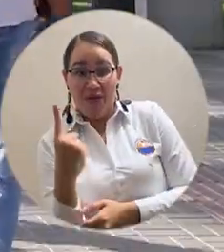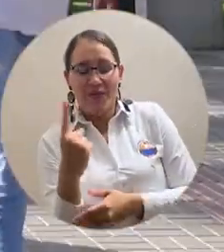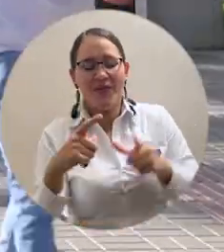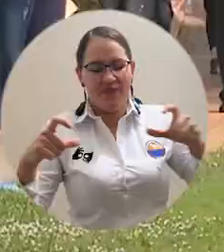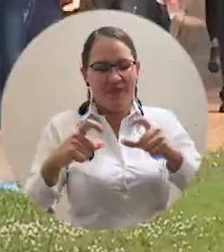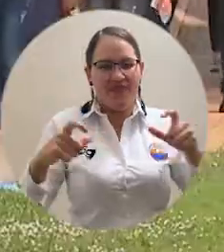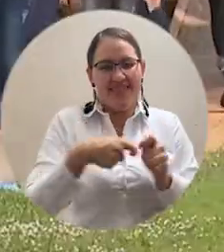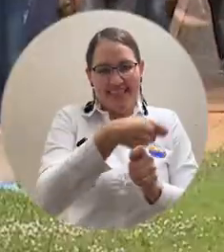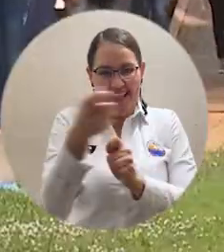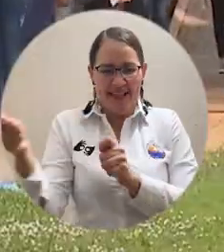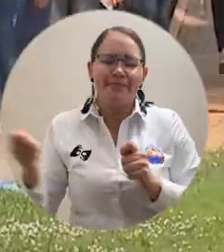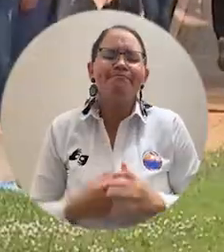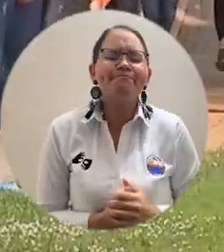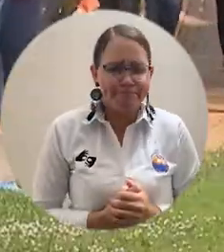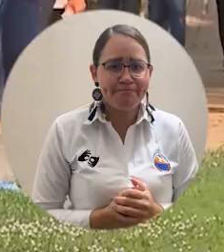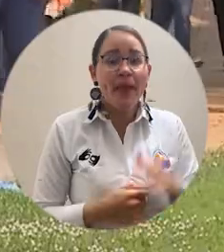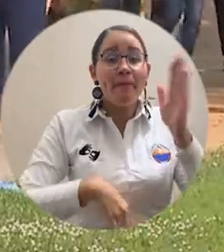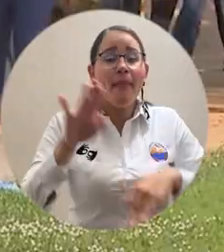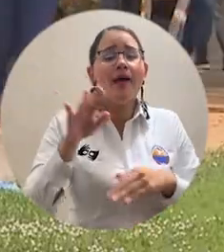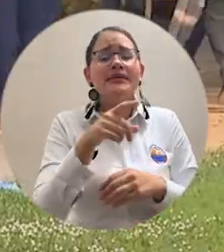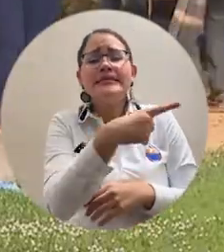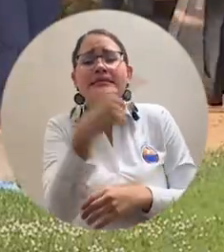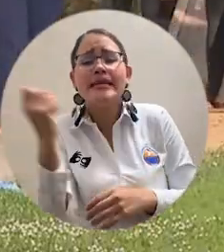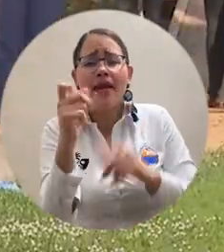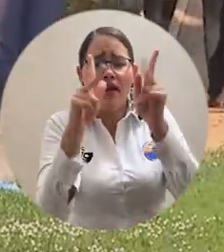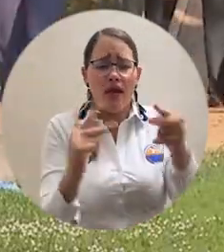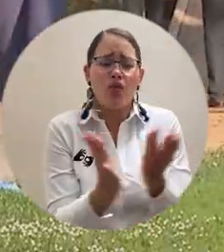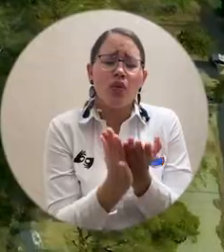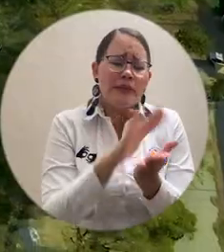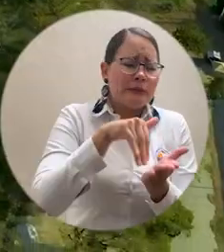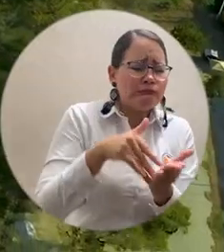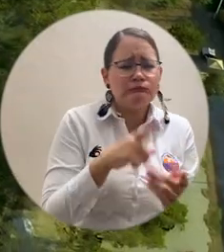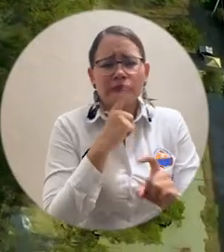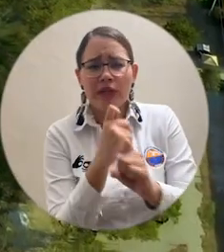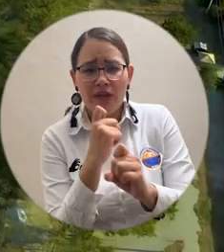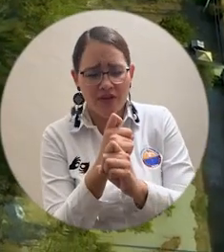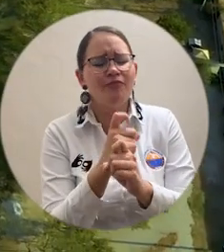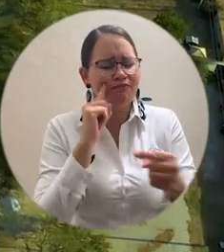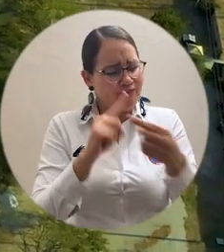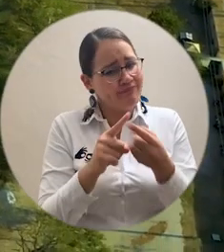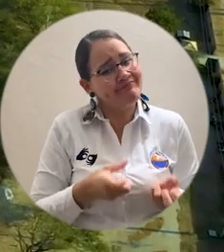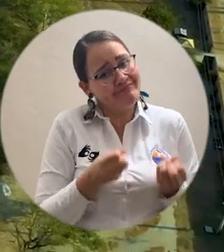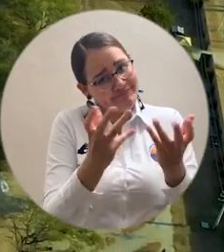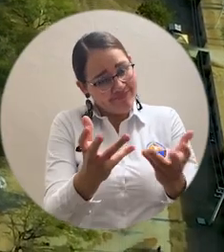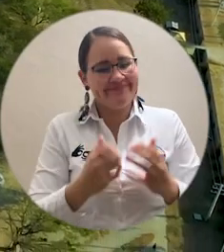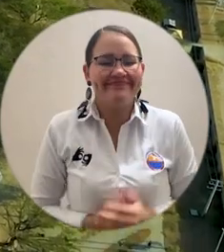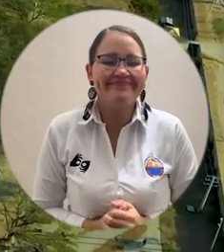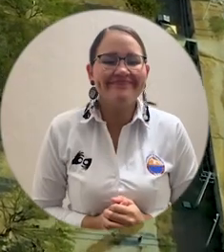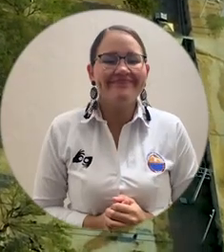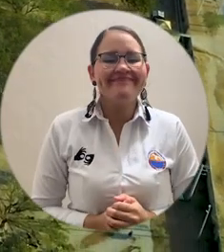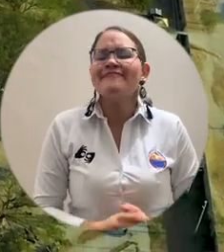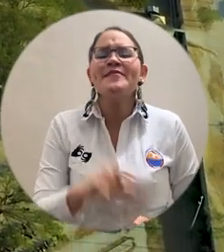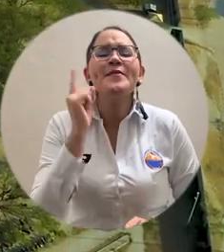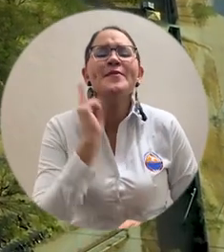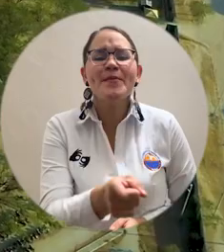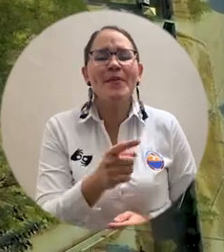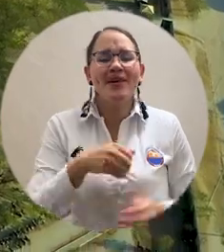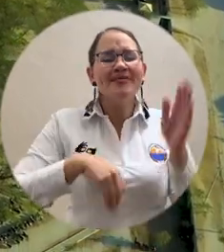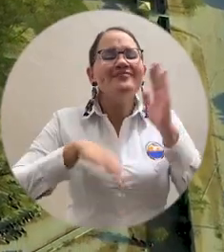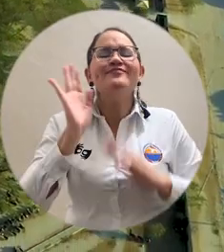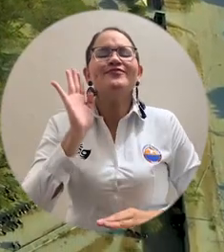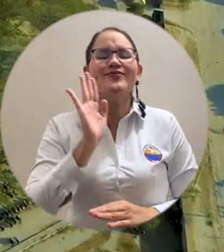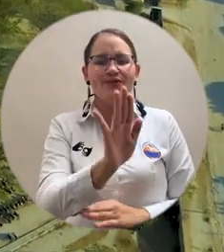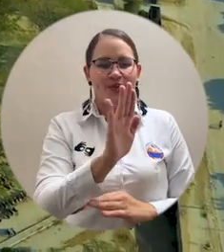100 estudiantes en condición de vulnerabilidad de Uni Magdalena. Y que fueron adquiridos en una alianza que